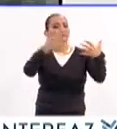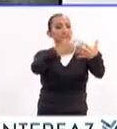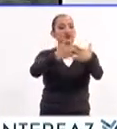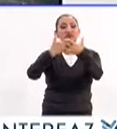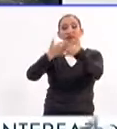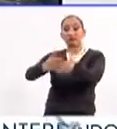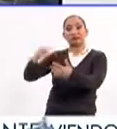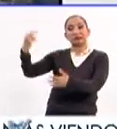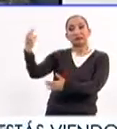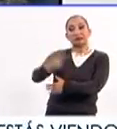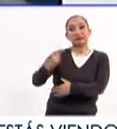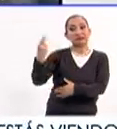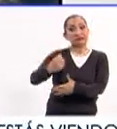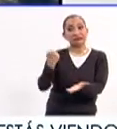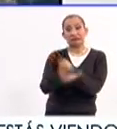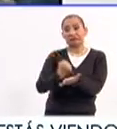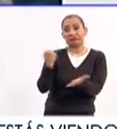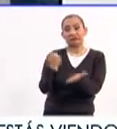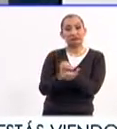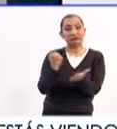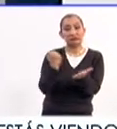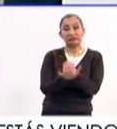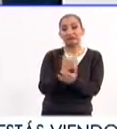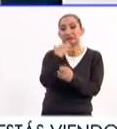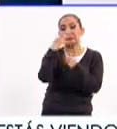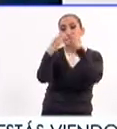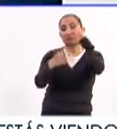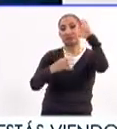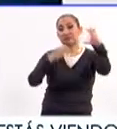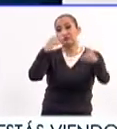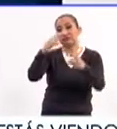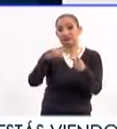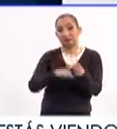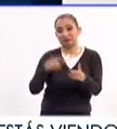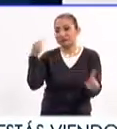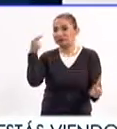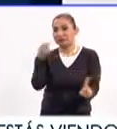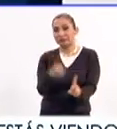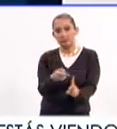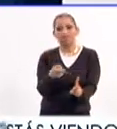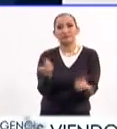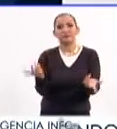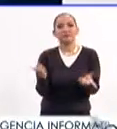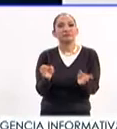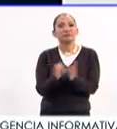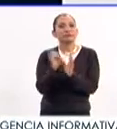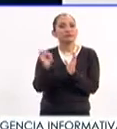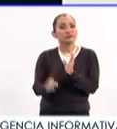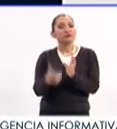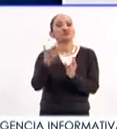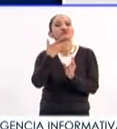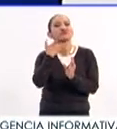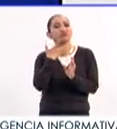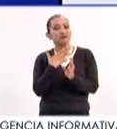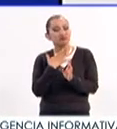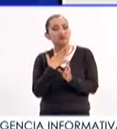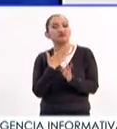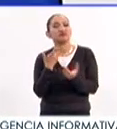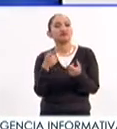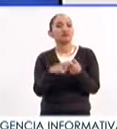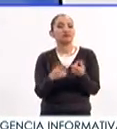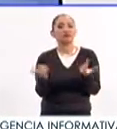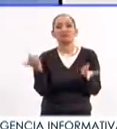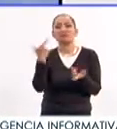que dependen de contaminar el planeta directamente, como lo es los combustibles